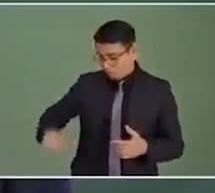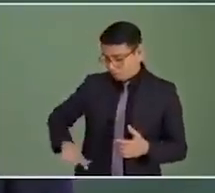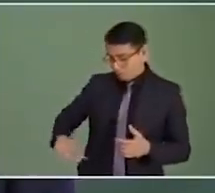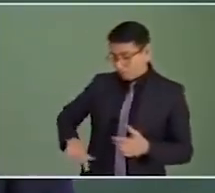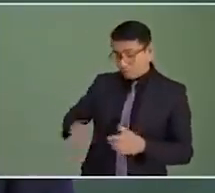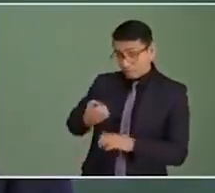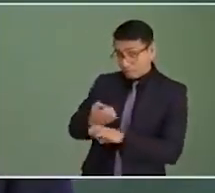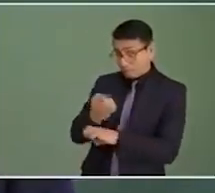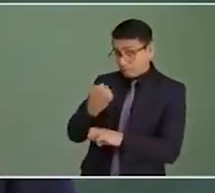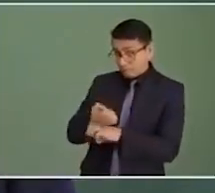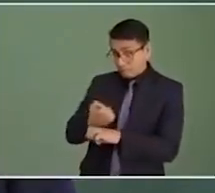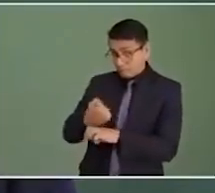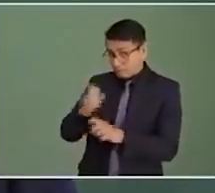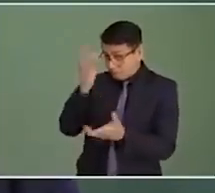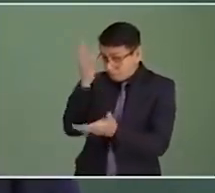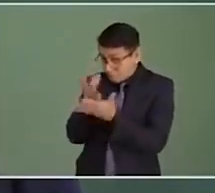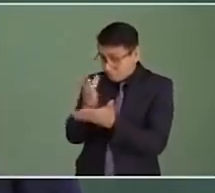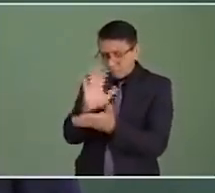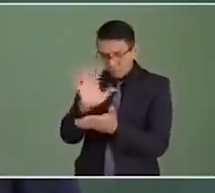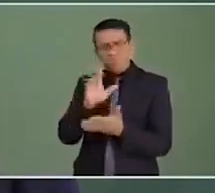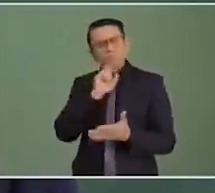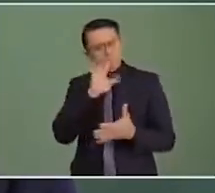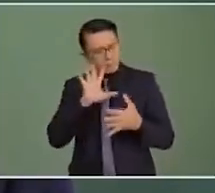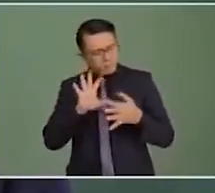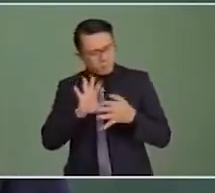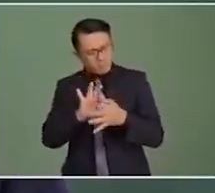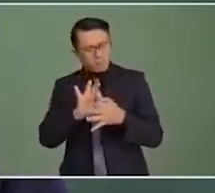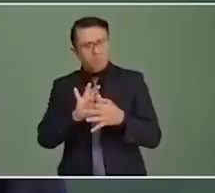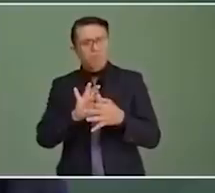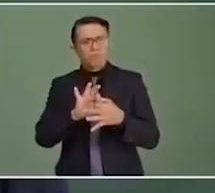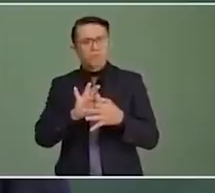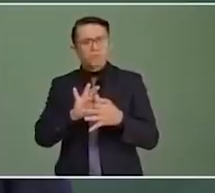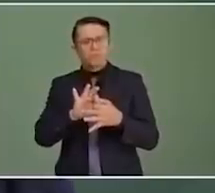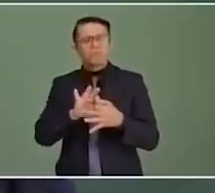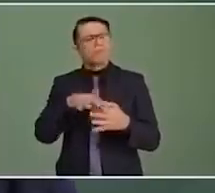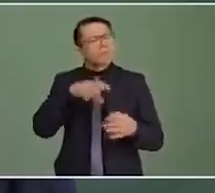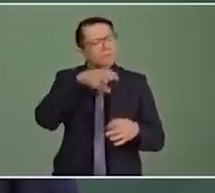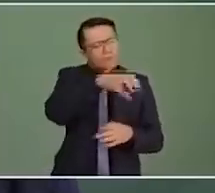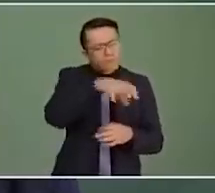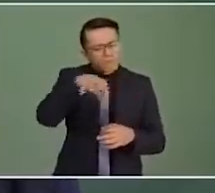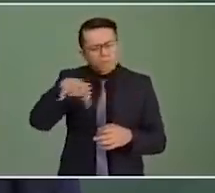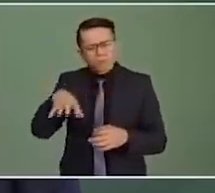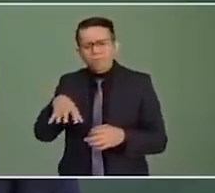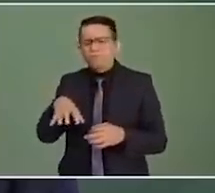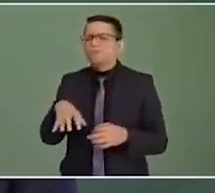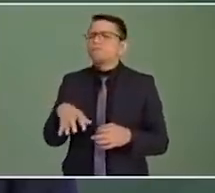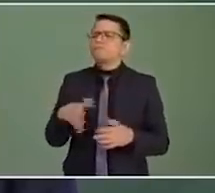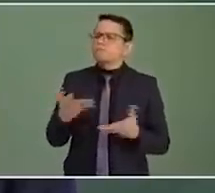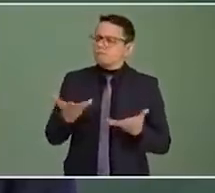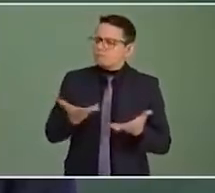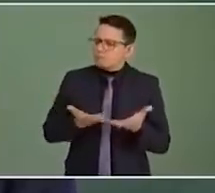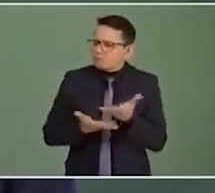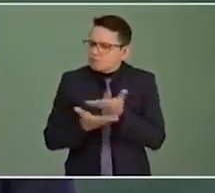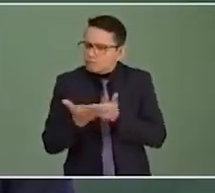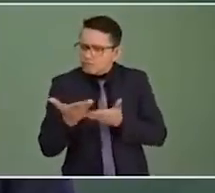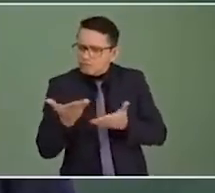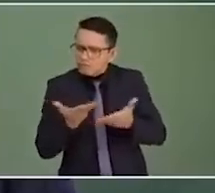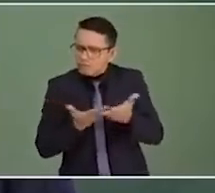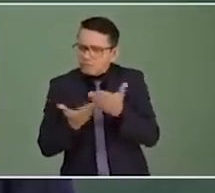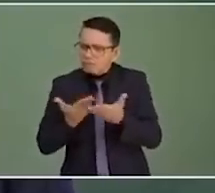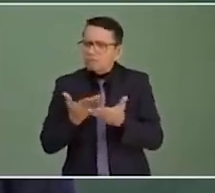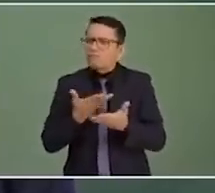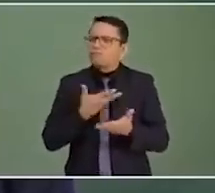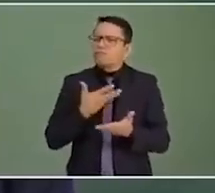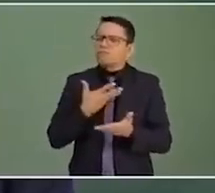locales también en algunos casos hay responsabilidad del poder